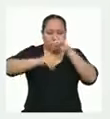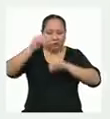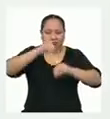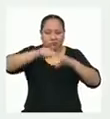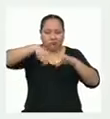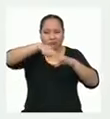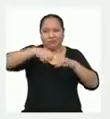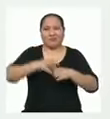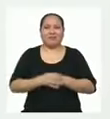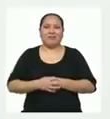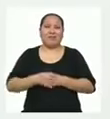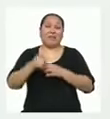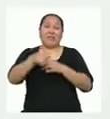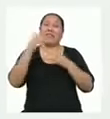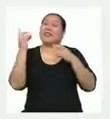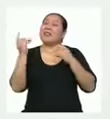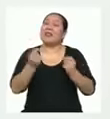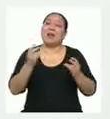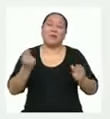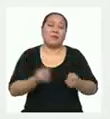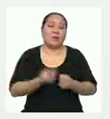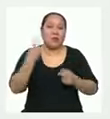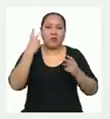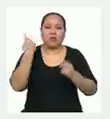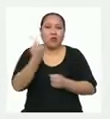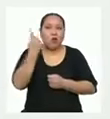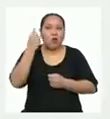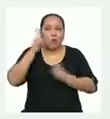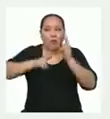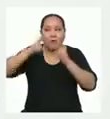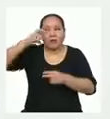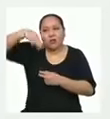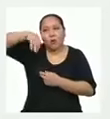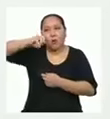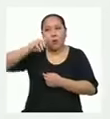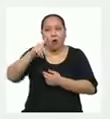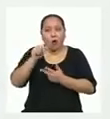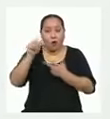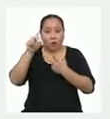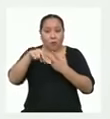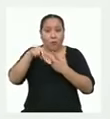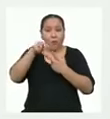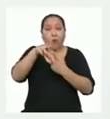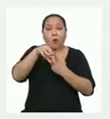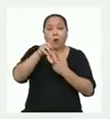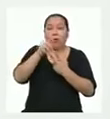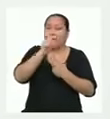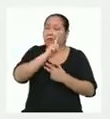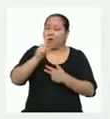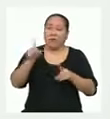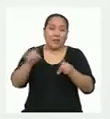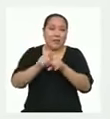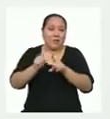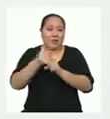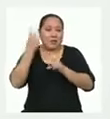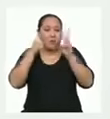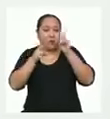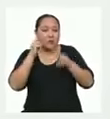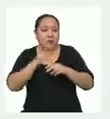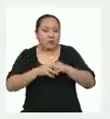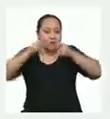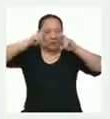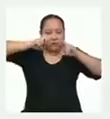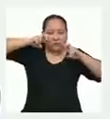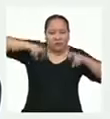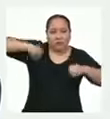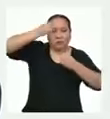Y así de rápido, no solo hemos calculado la moda de los datos en sus gráficos, sino que también hemos podido analizar